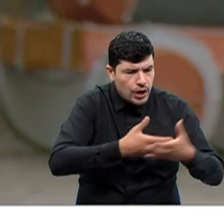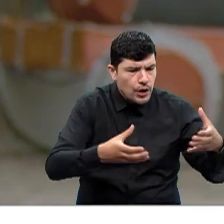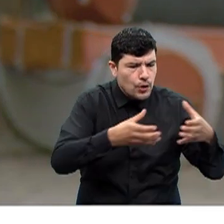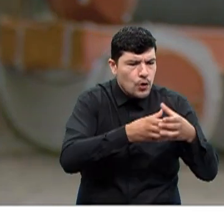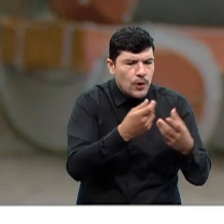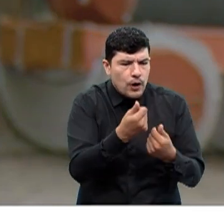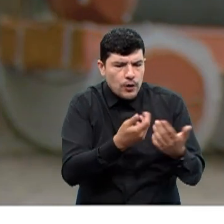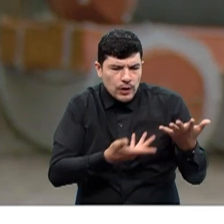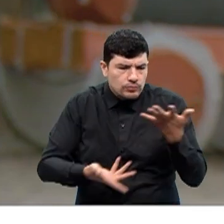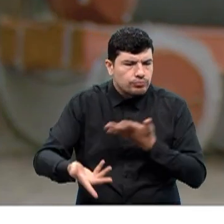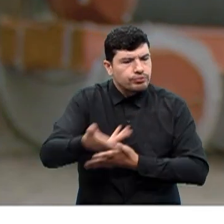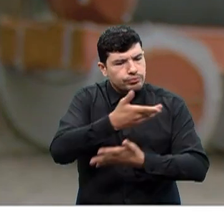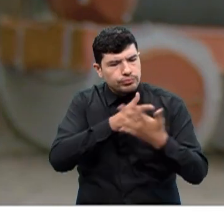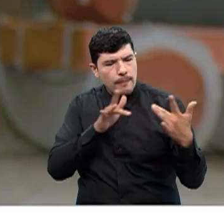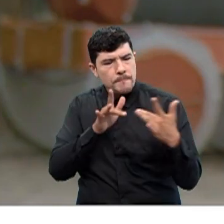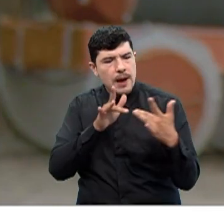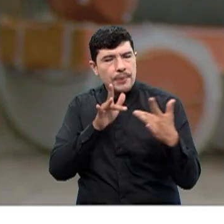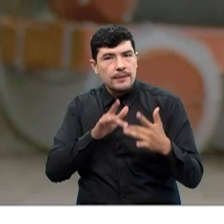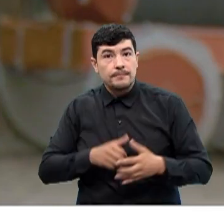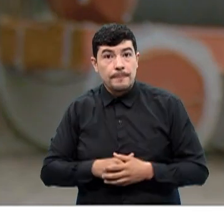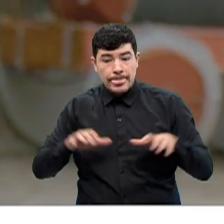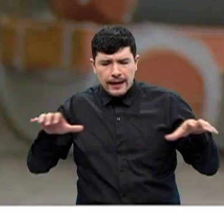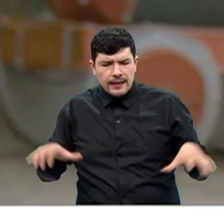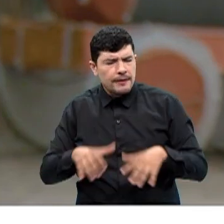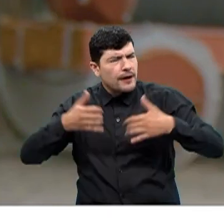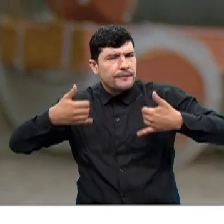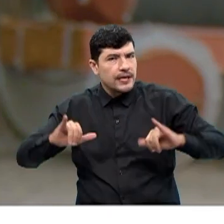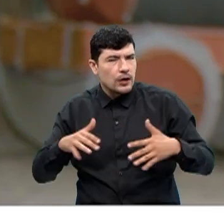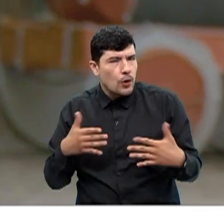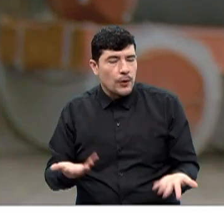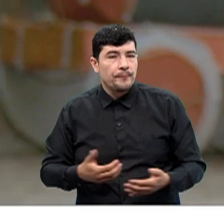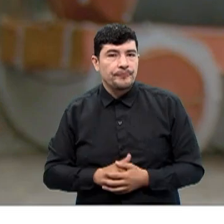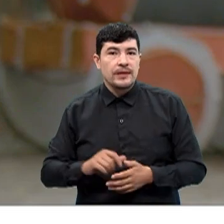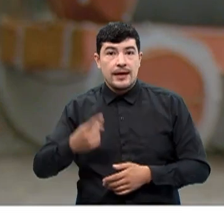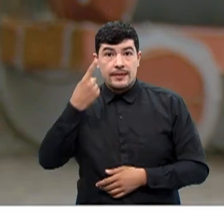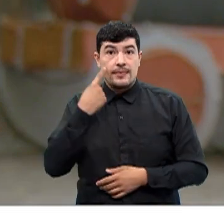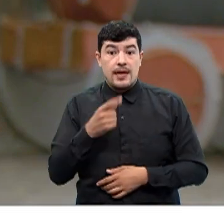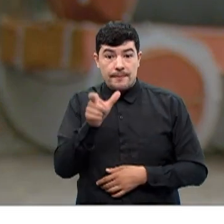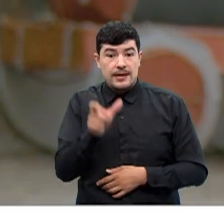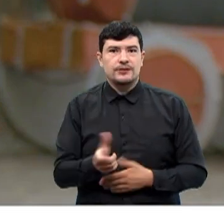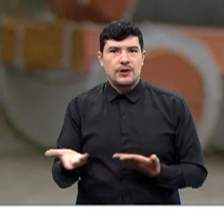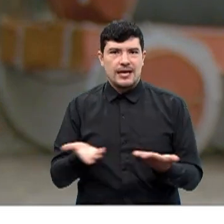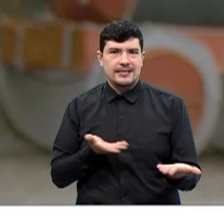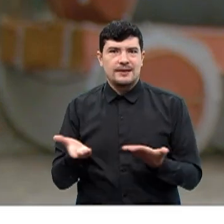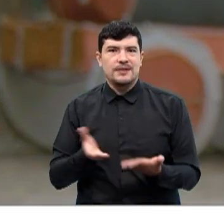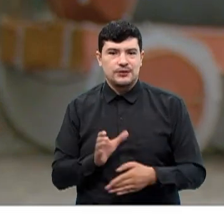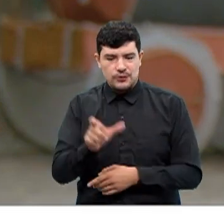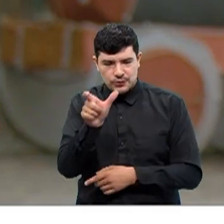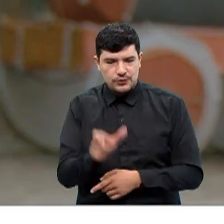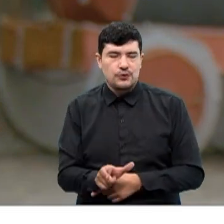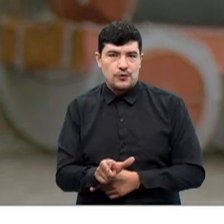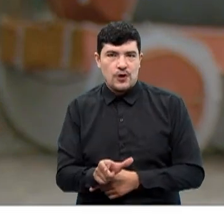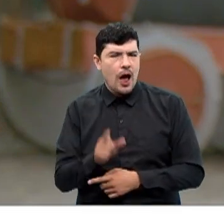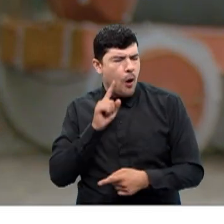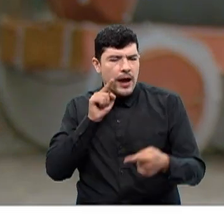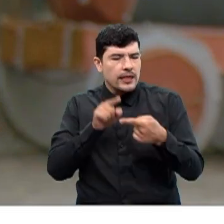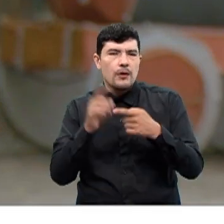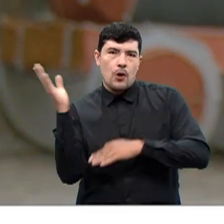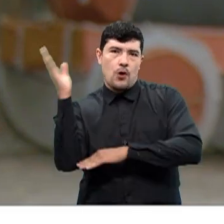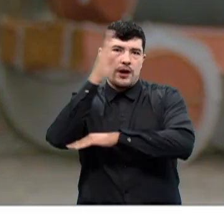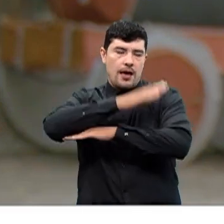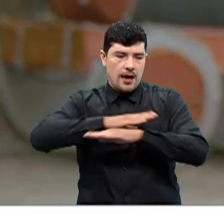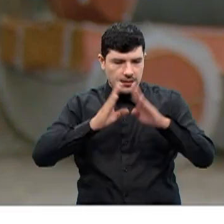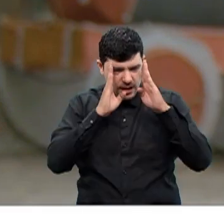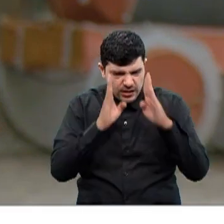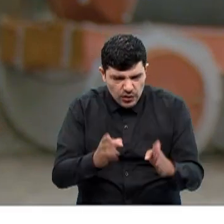del municipio. Las actividades finalizaron con la celebración del Día del Cliente, una jornada para la atención y diversión de